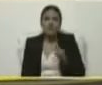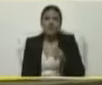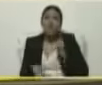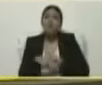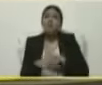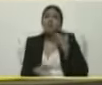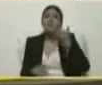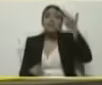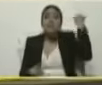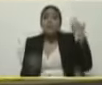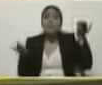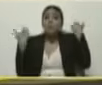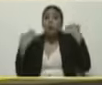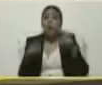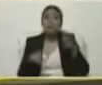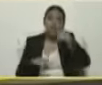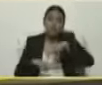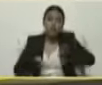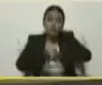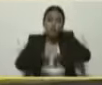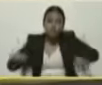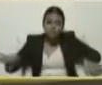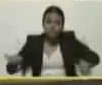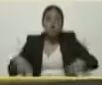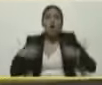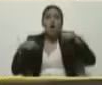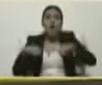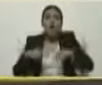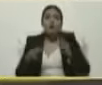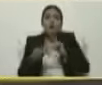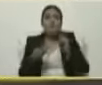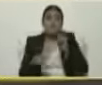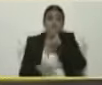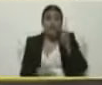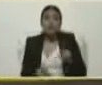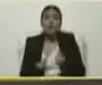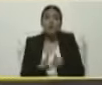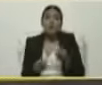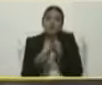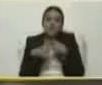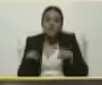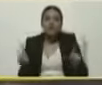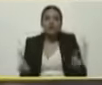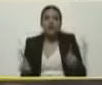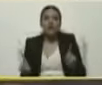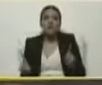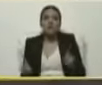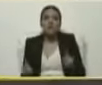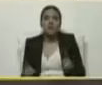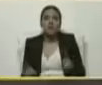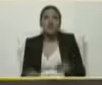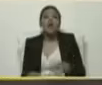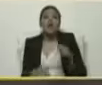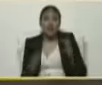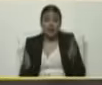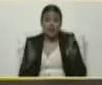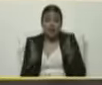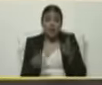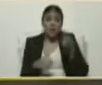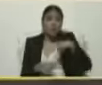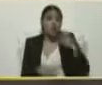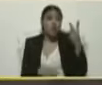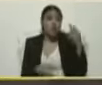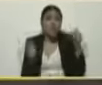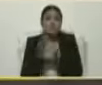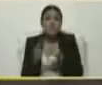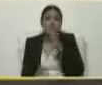tan polarizada, hoy tenemos otra Venezuela. El triunfo del 2004, Jorge Rodríguez, nos dio